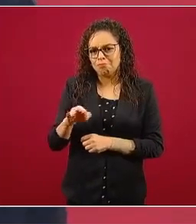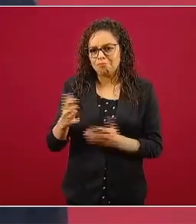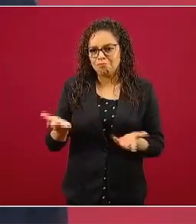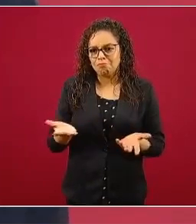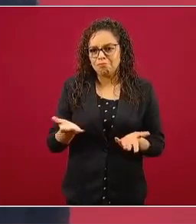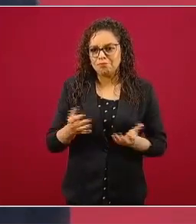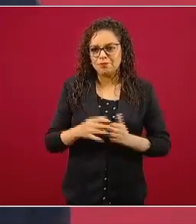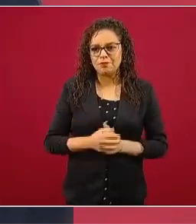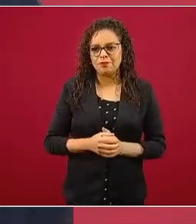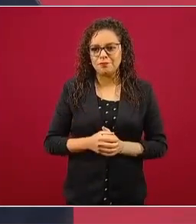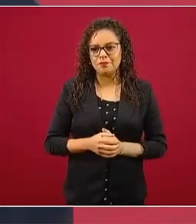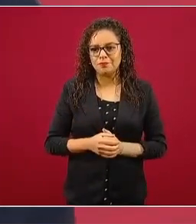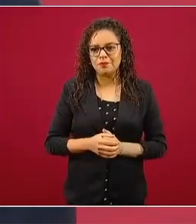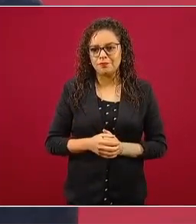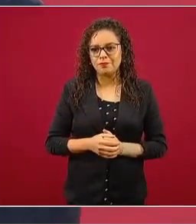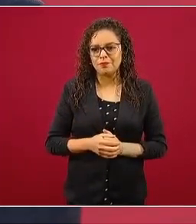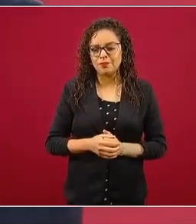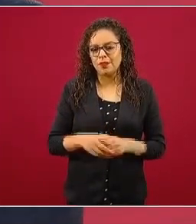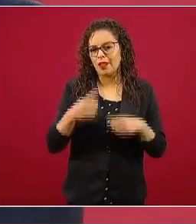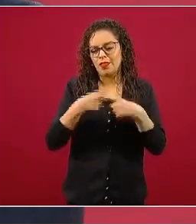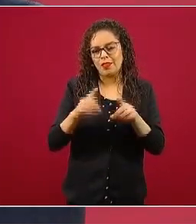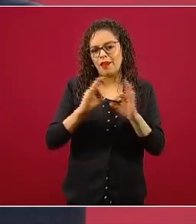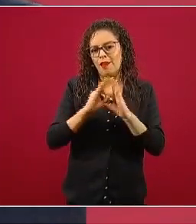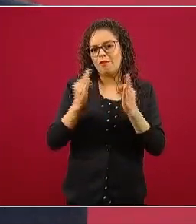Festejar de manera distinta.